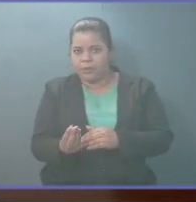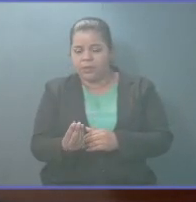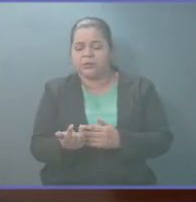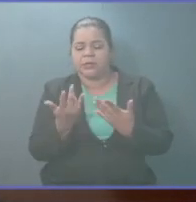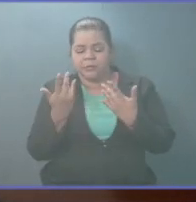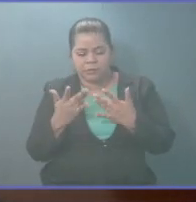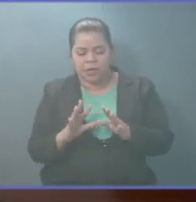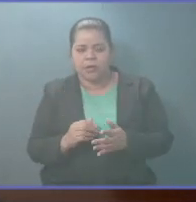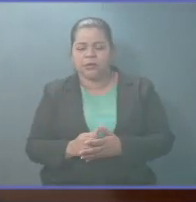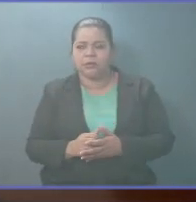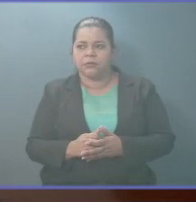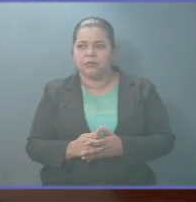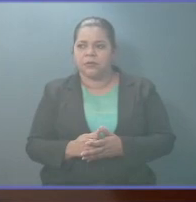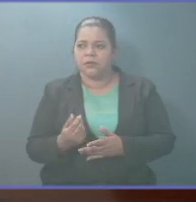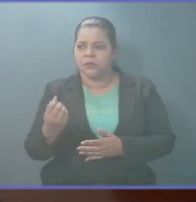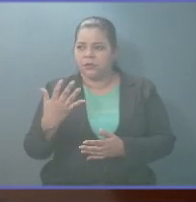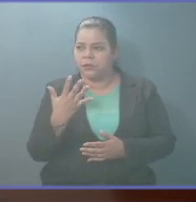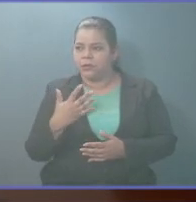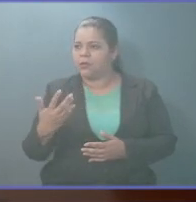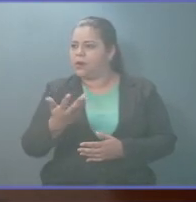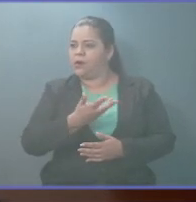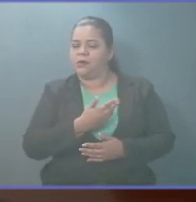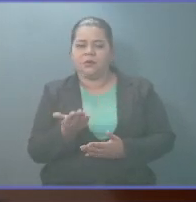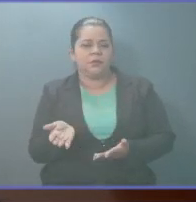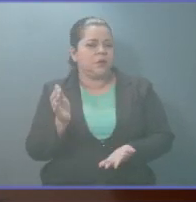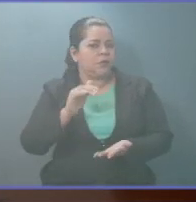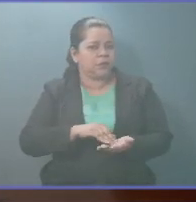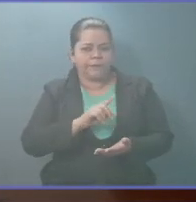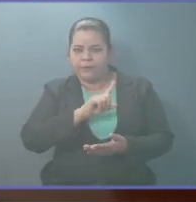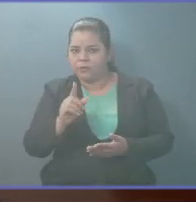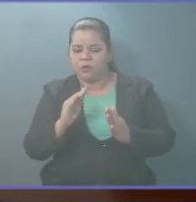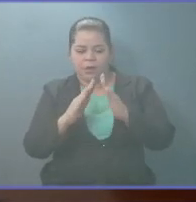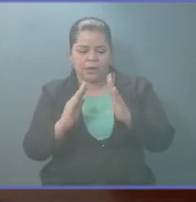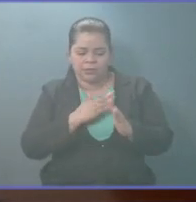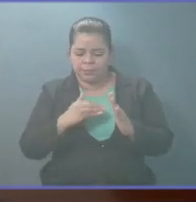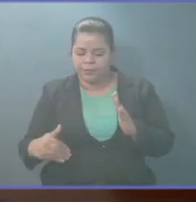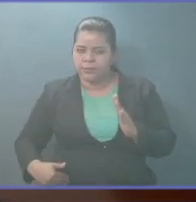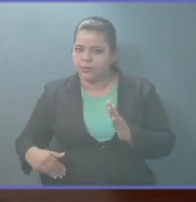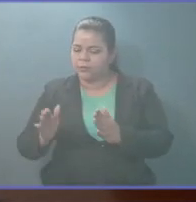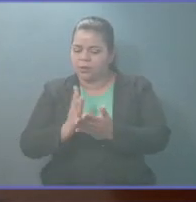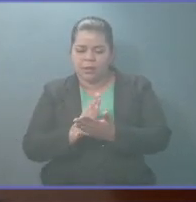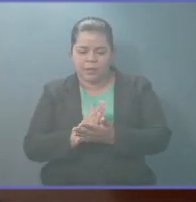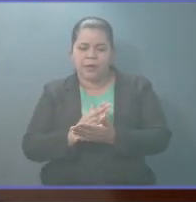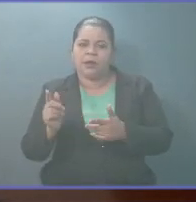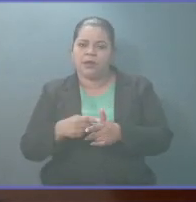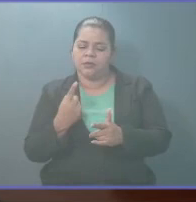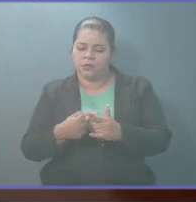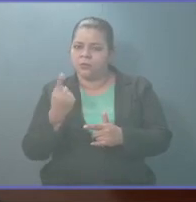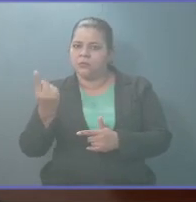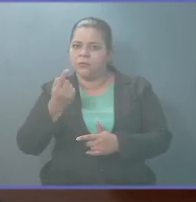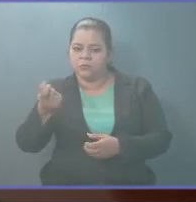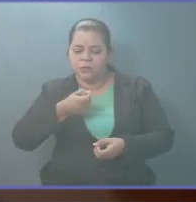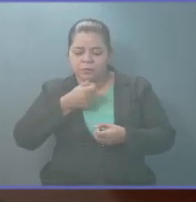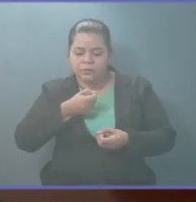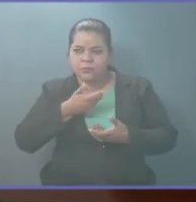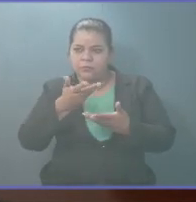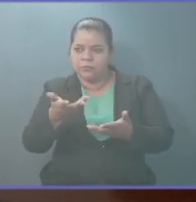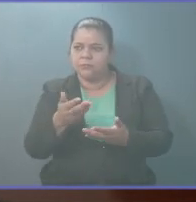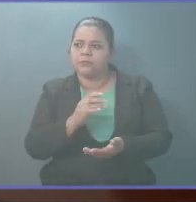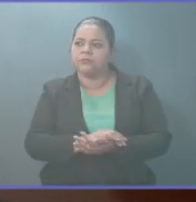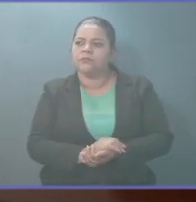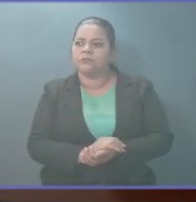fue por cosas de la vida haber caído en la Comisión de la Familia de la Asamblea Legislativa en